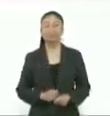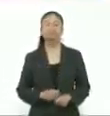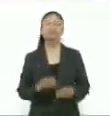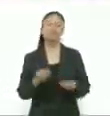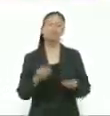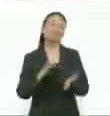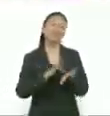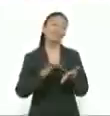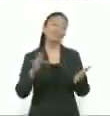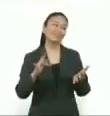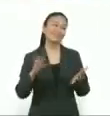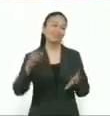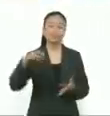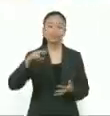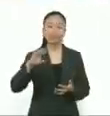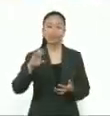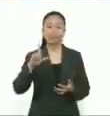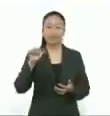Muchísimas gracias, Mariela.